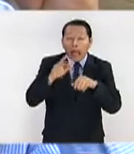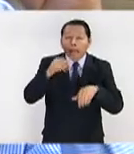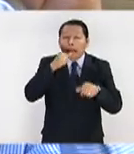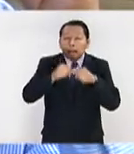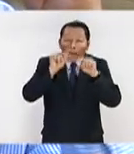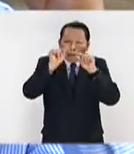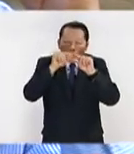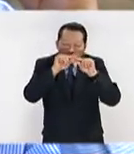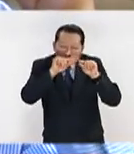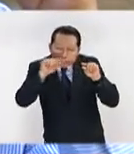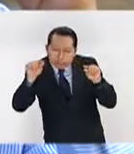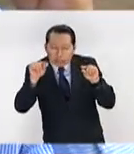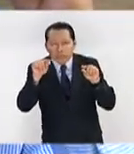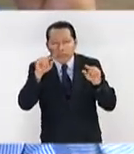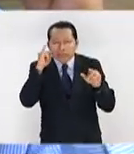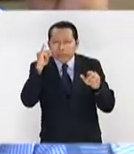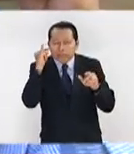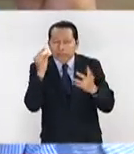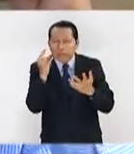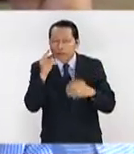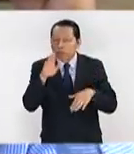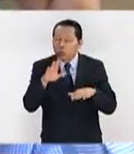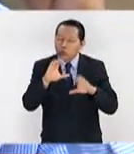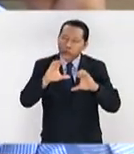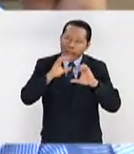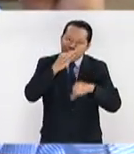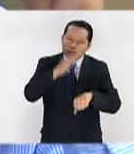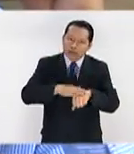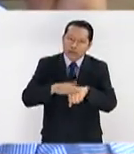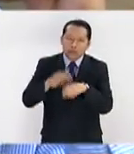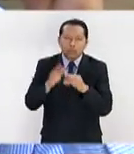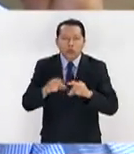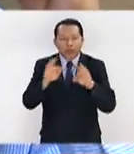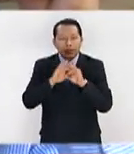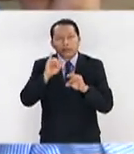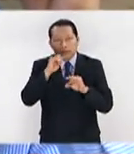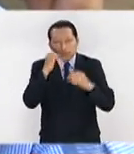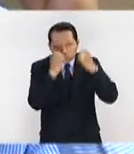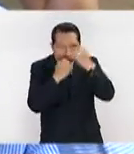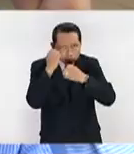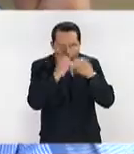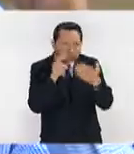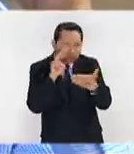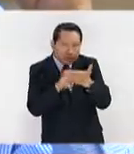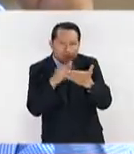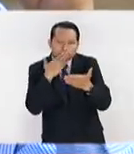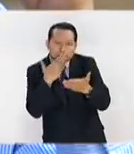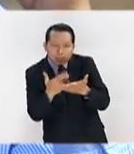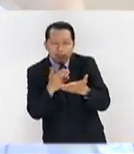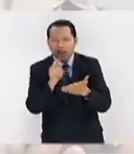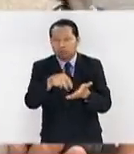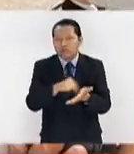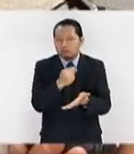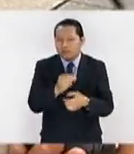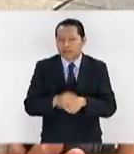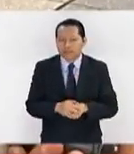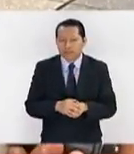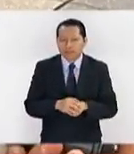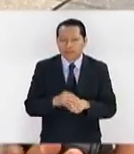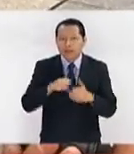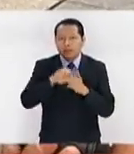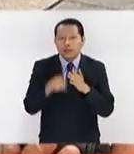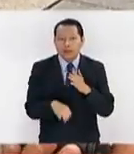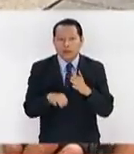leemos ni les ponemos atención. Es importante, atento, revisar bien los contratos y lo que va uno a firmar. Por ejemplo,